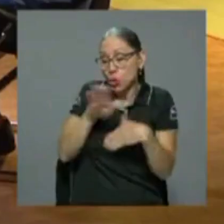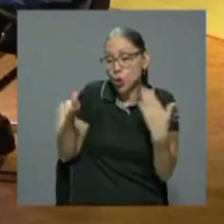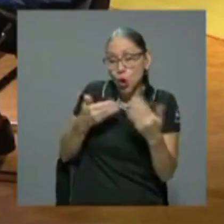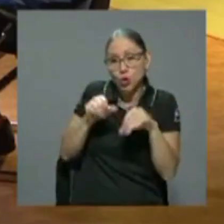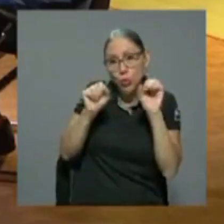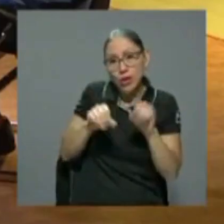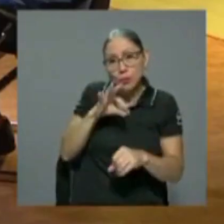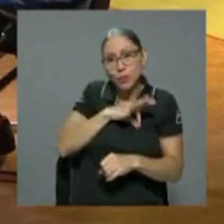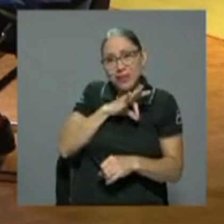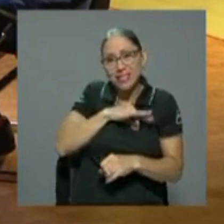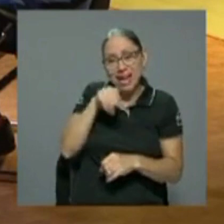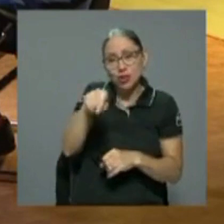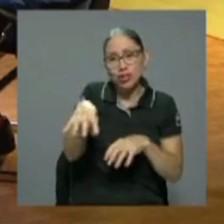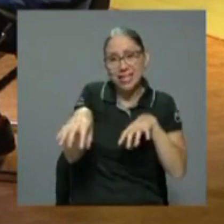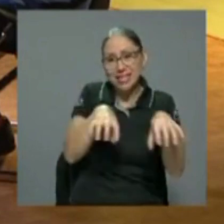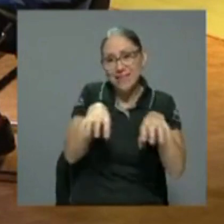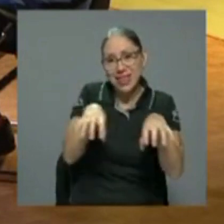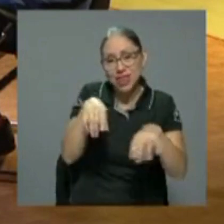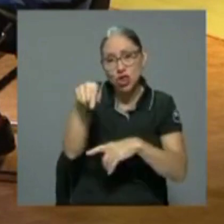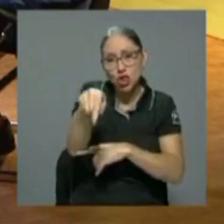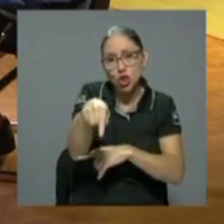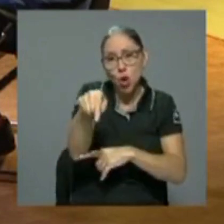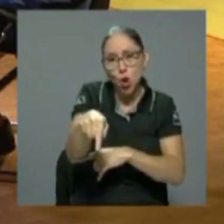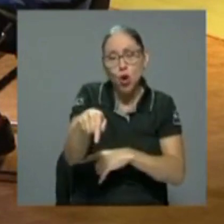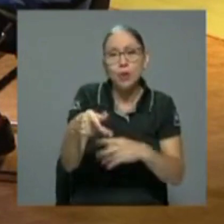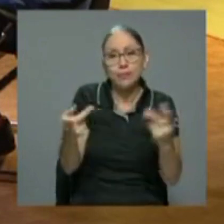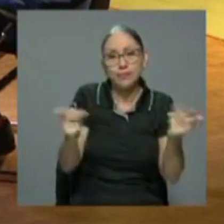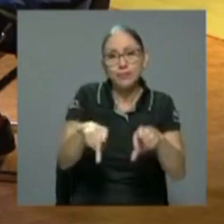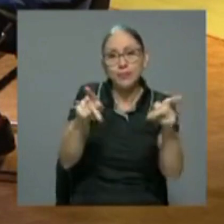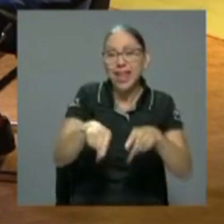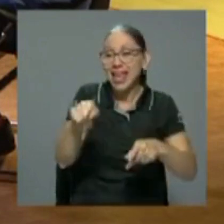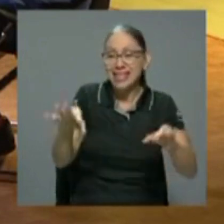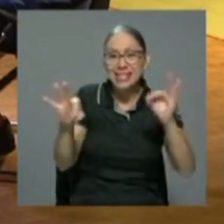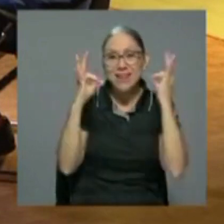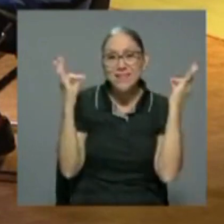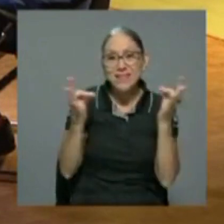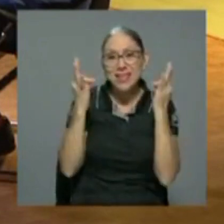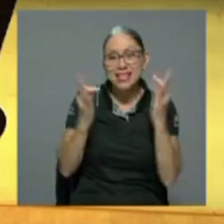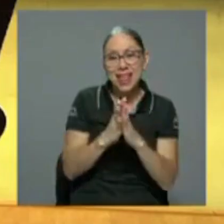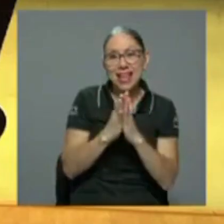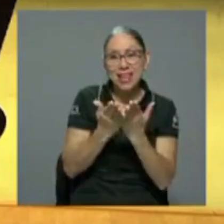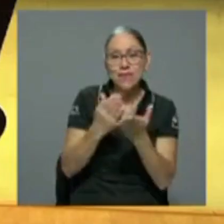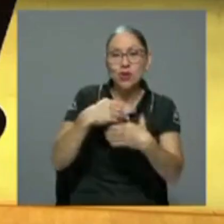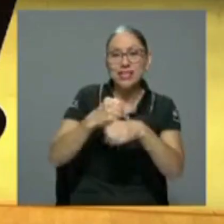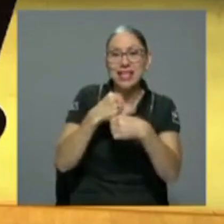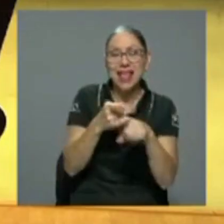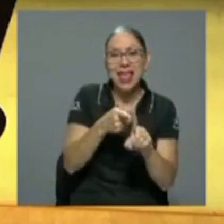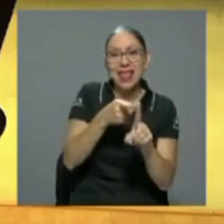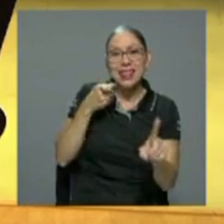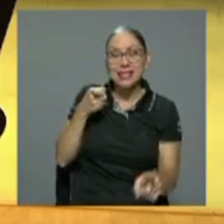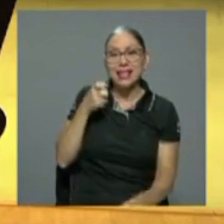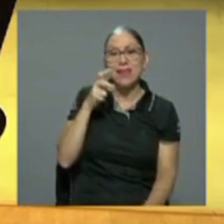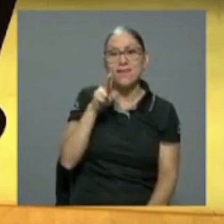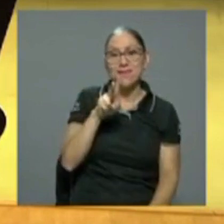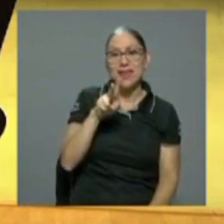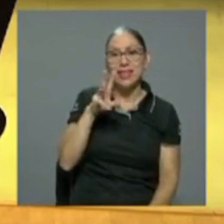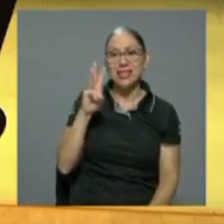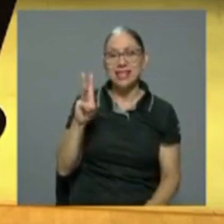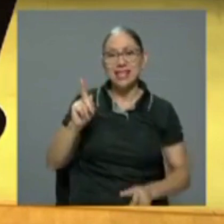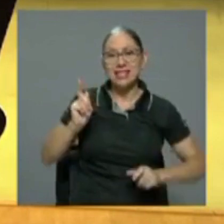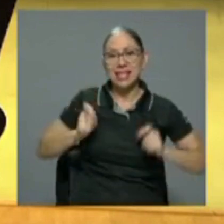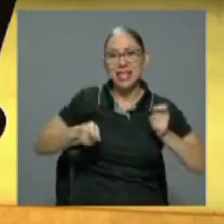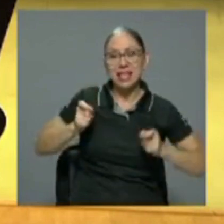de ese evento que estaba teniendo lugar. Esta fiesta del libro se llevó a cabo del 26 de